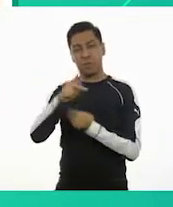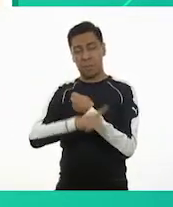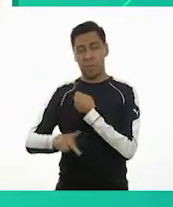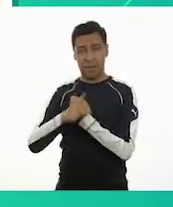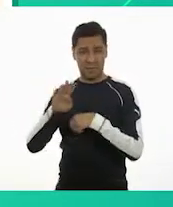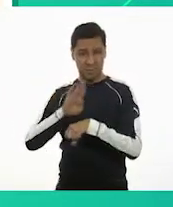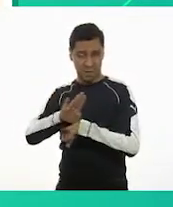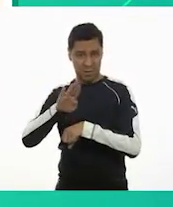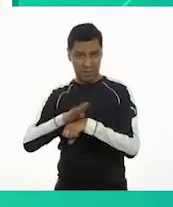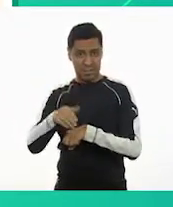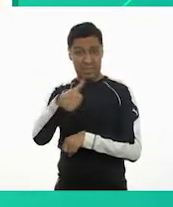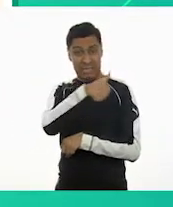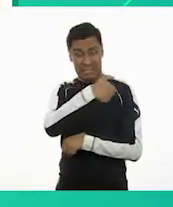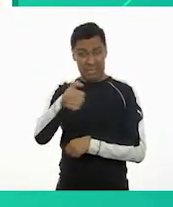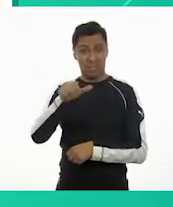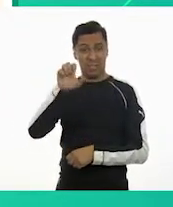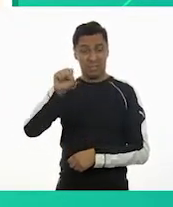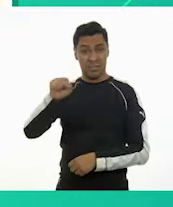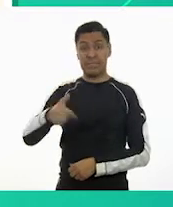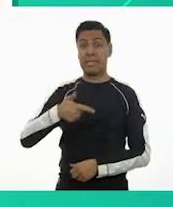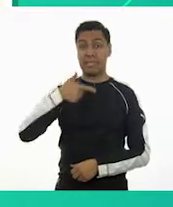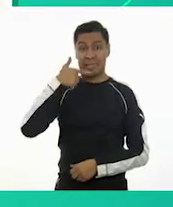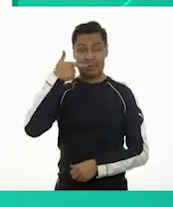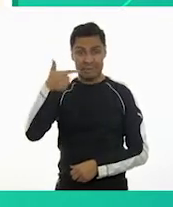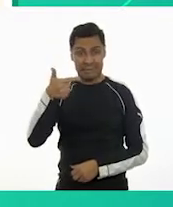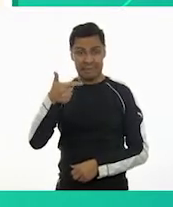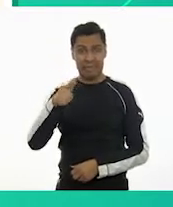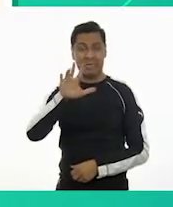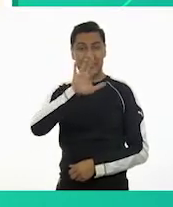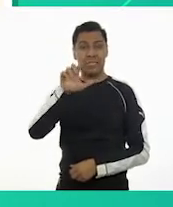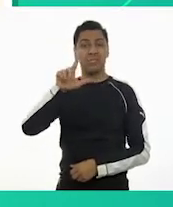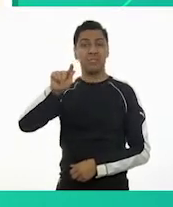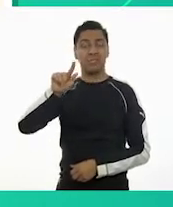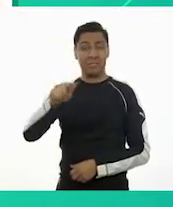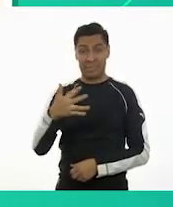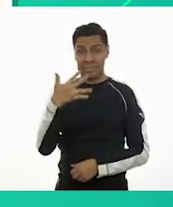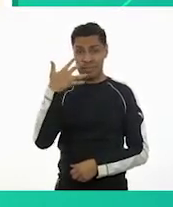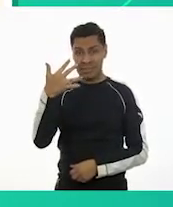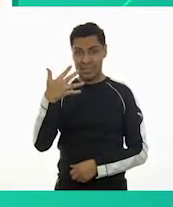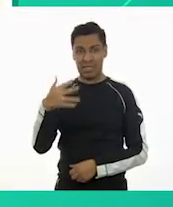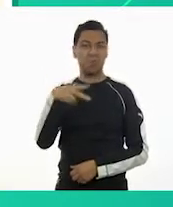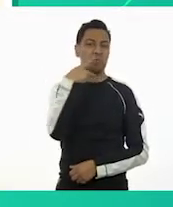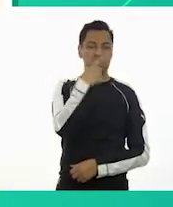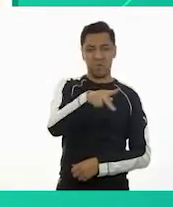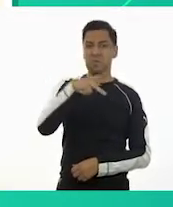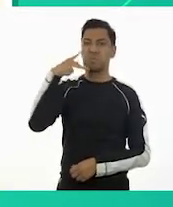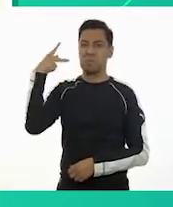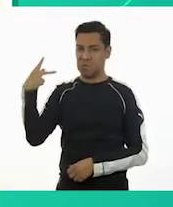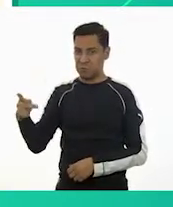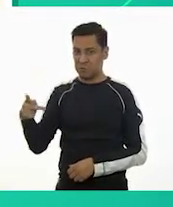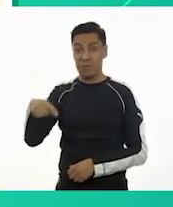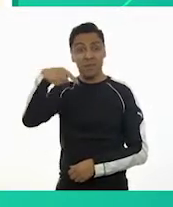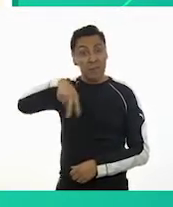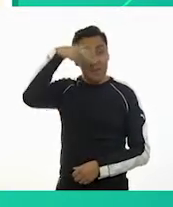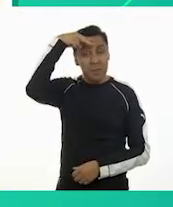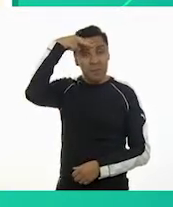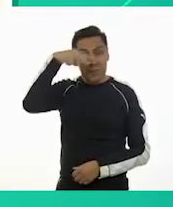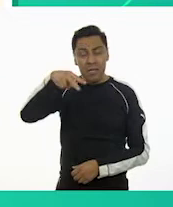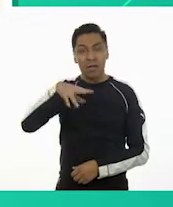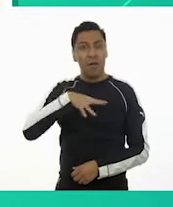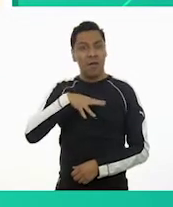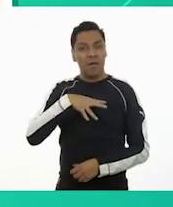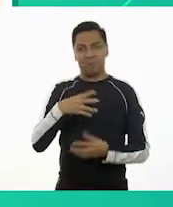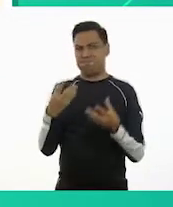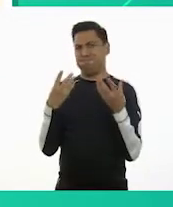con 667 y 578 especies respectivamente. México posee el